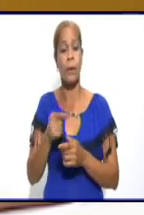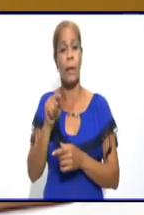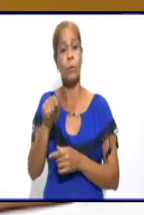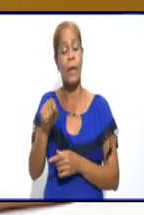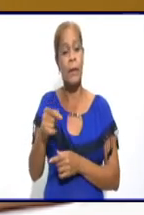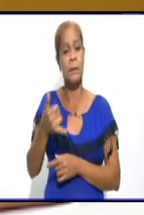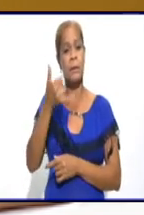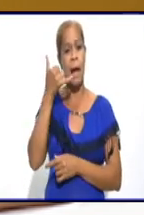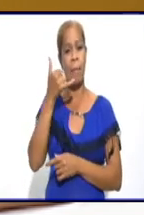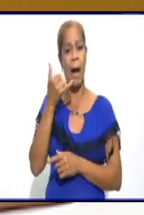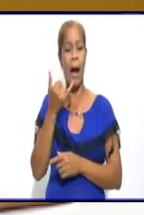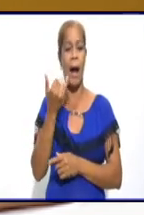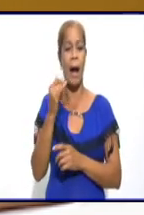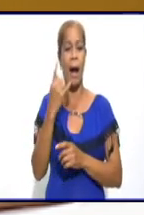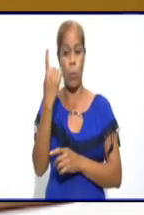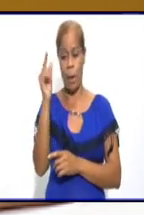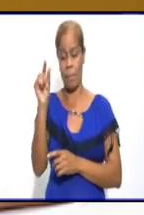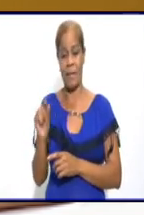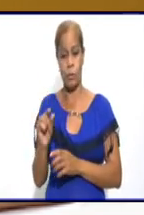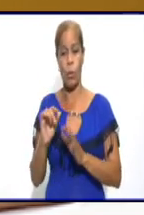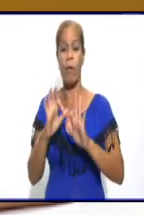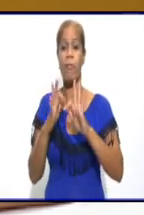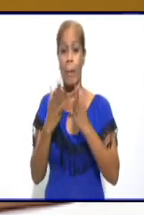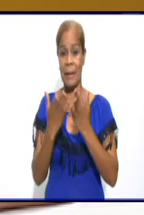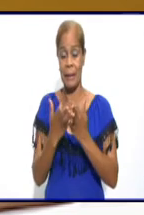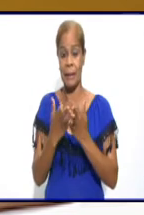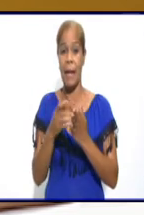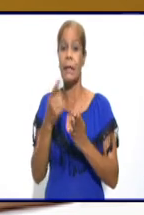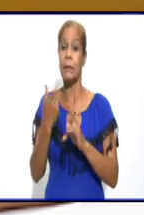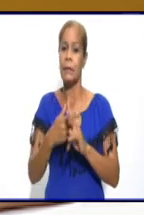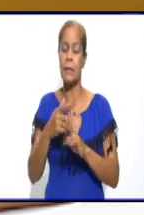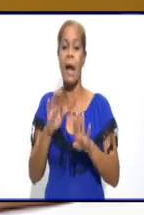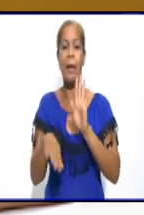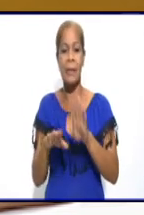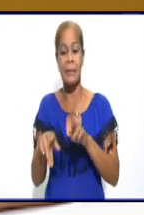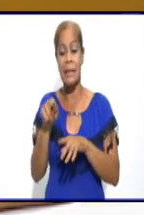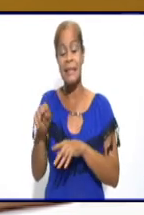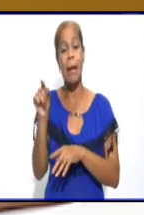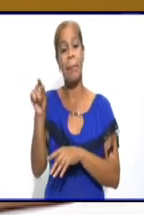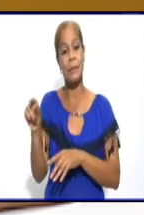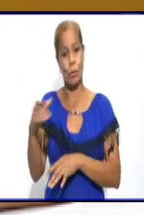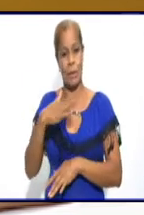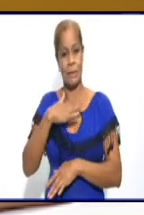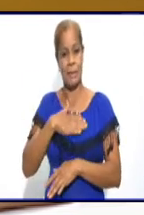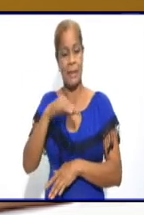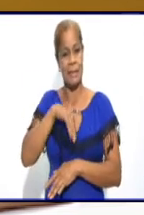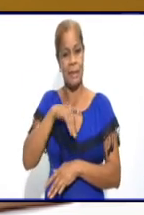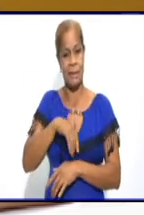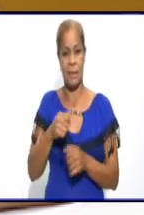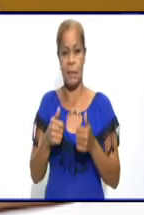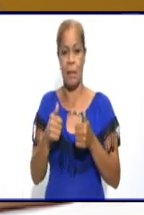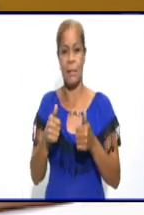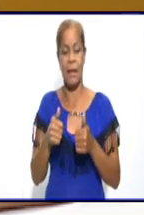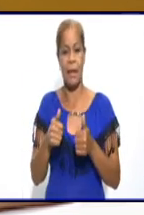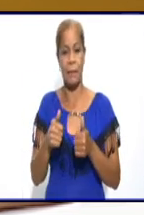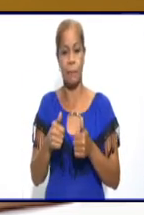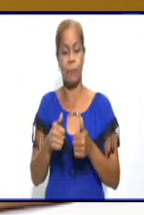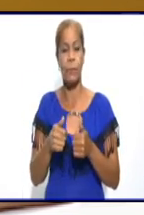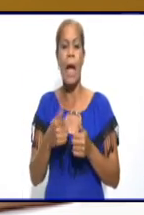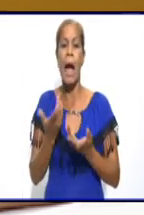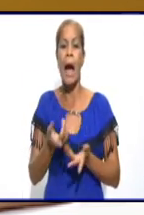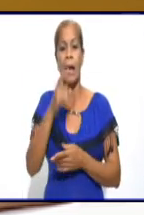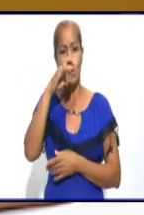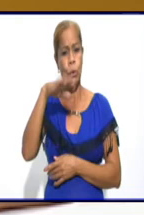de aislamiento y entonces que sacar un tiempo en horario para para llamarlos para compartir con ellos a los niños pequeños